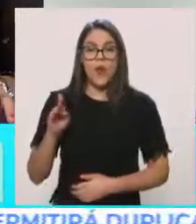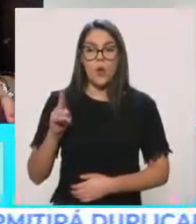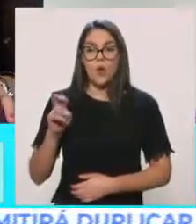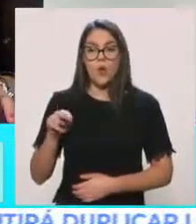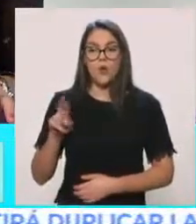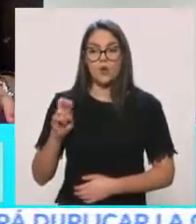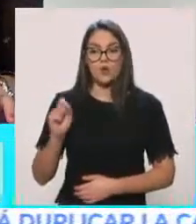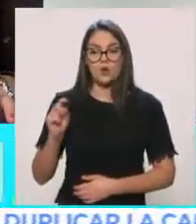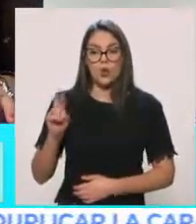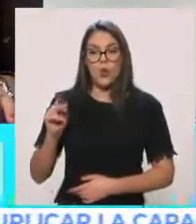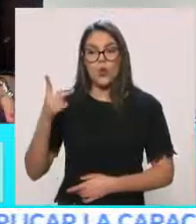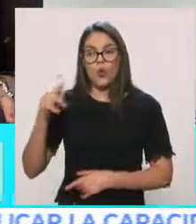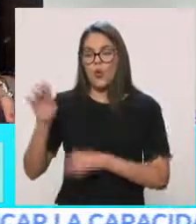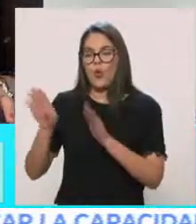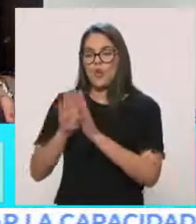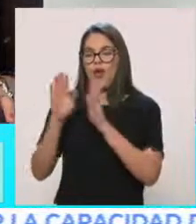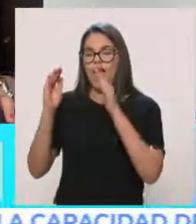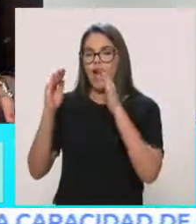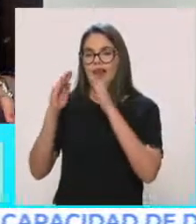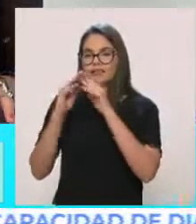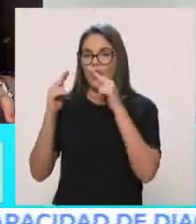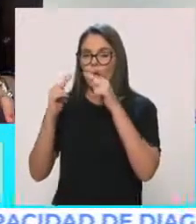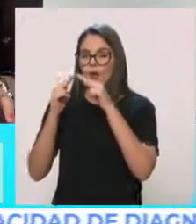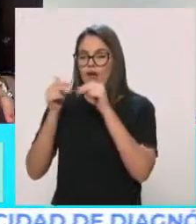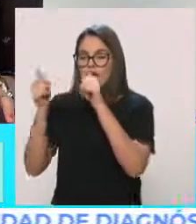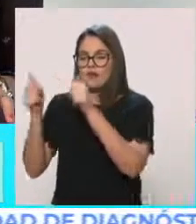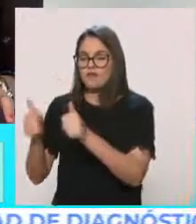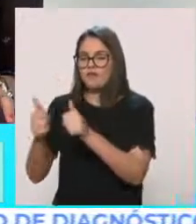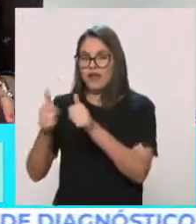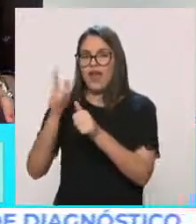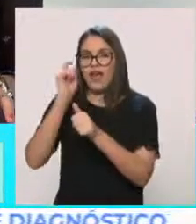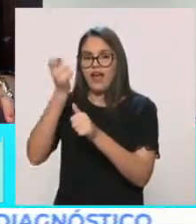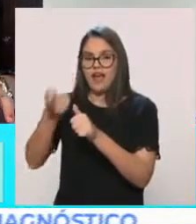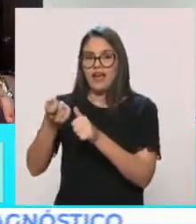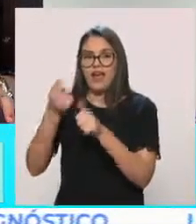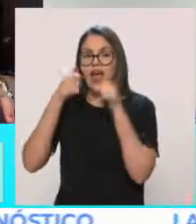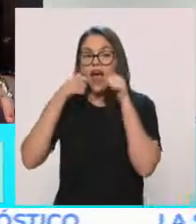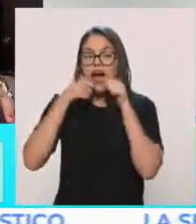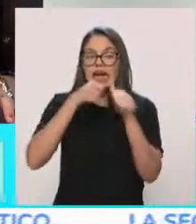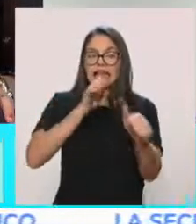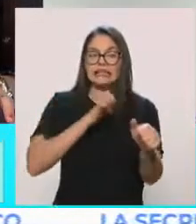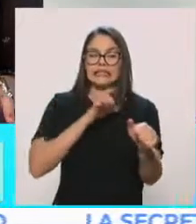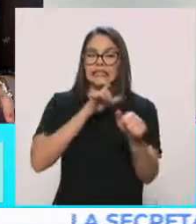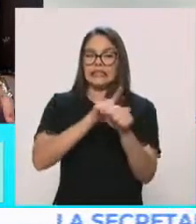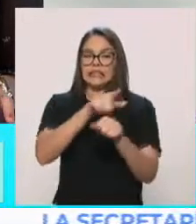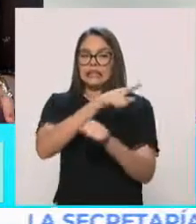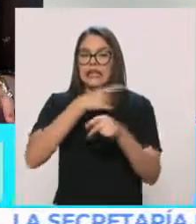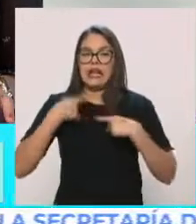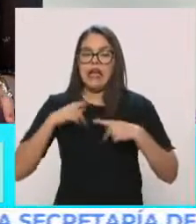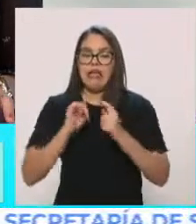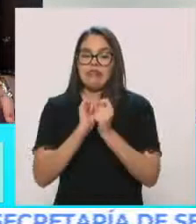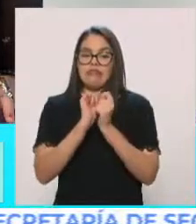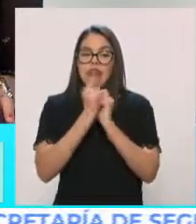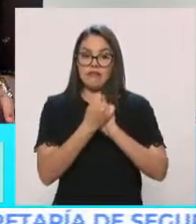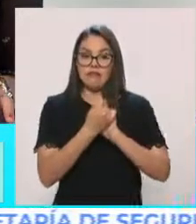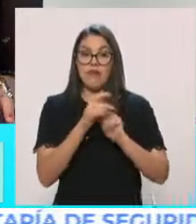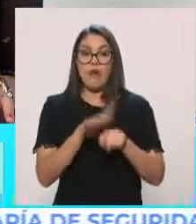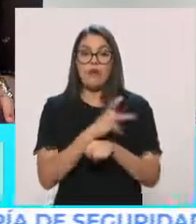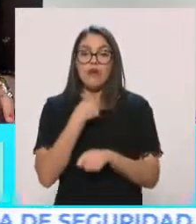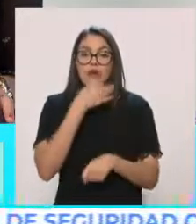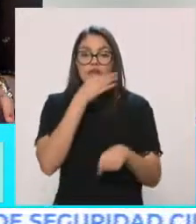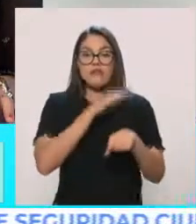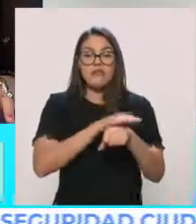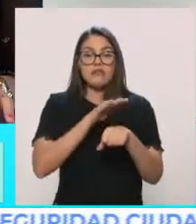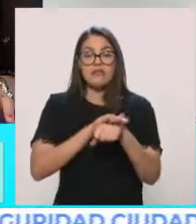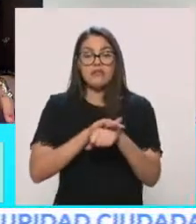pues ejerce el trabajo, más bien atiende a poblaciones exclusivamente trans. Entonces yo le hago un llamado a las mujeres trans